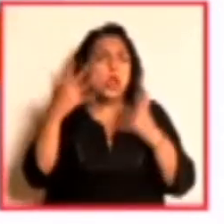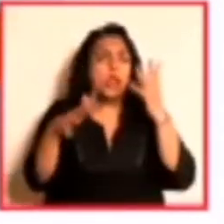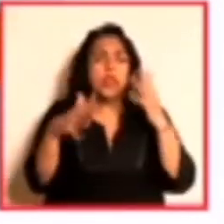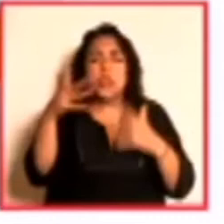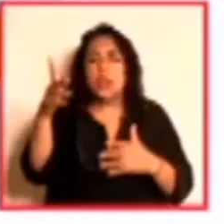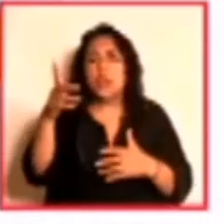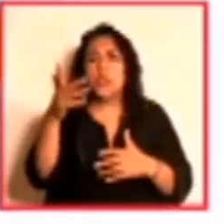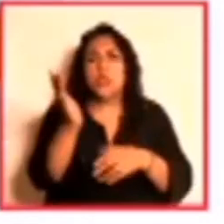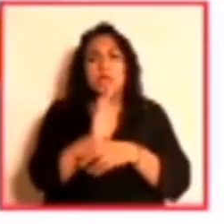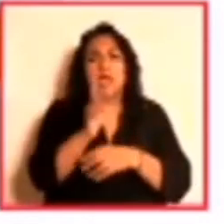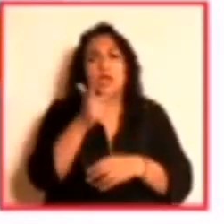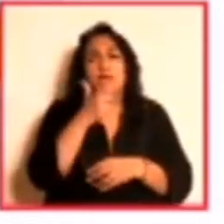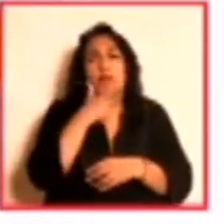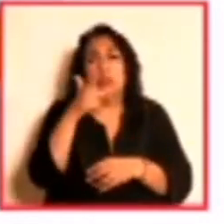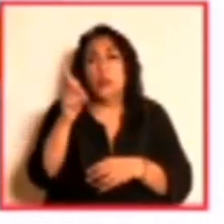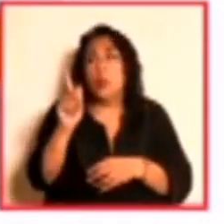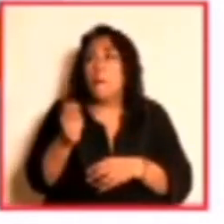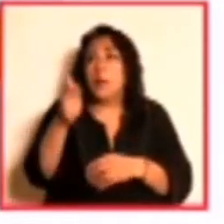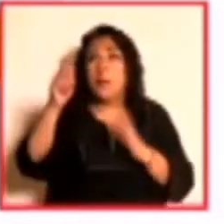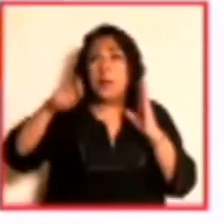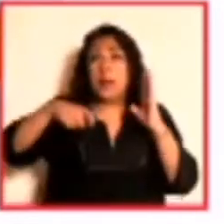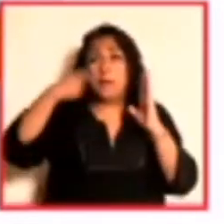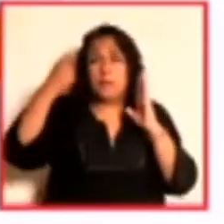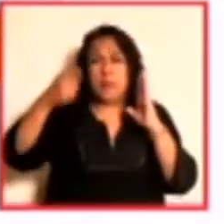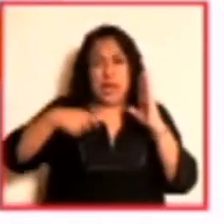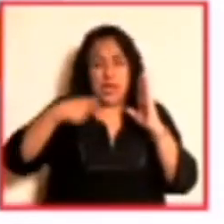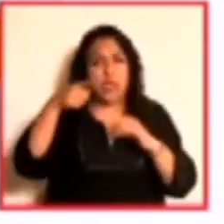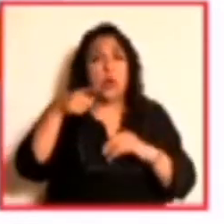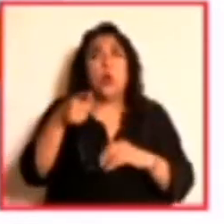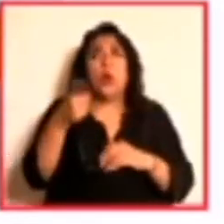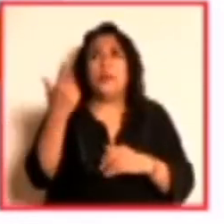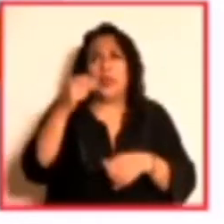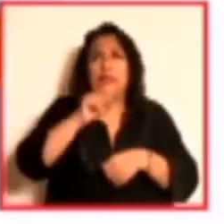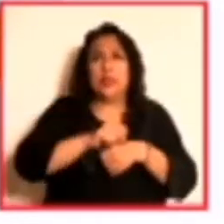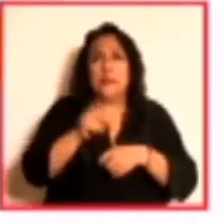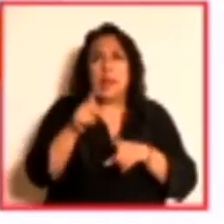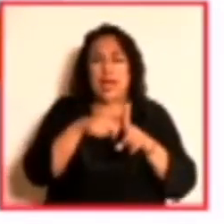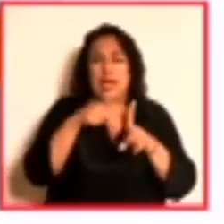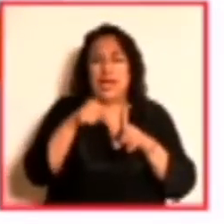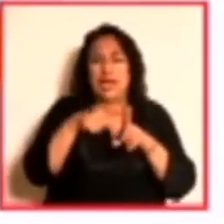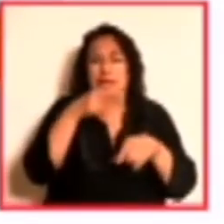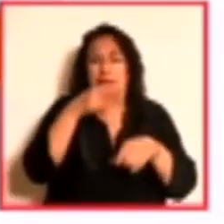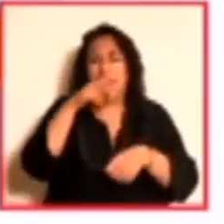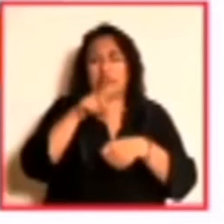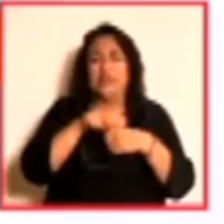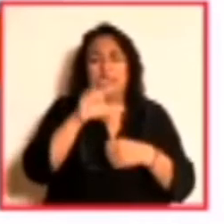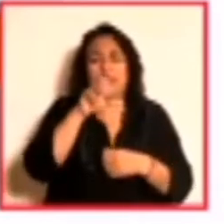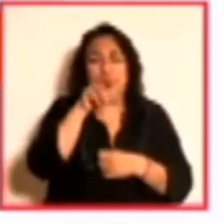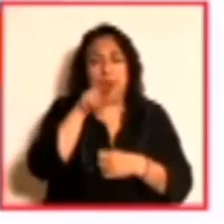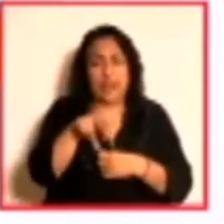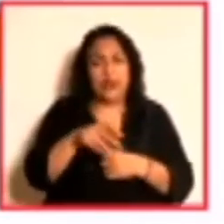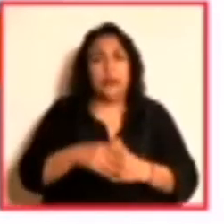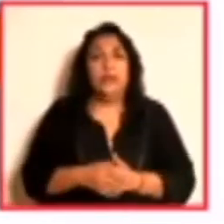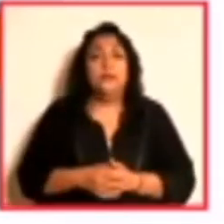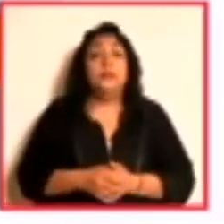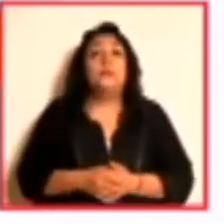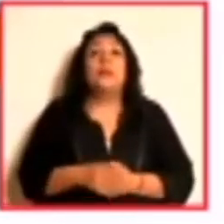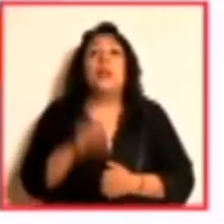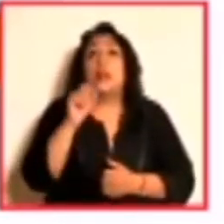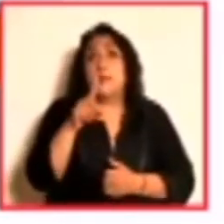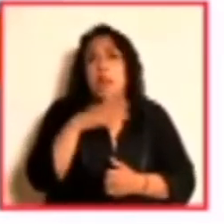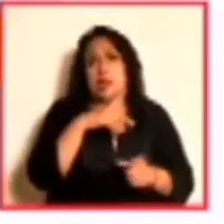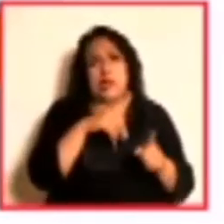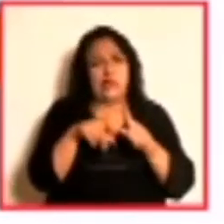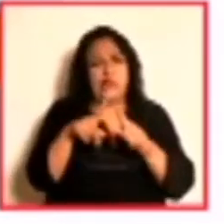debutó con la película que se llama Boy Meets Girl, justamente en la semana de la crítica del Festival de Cannes. Además de tener